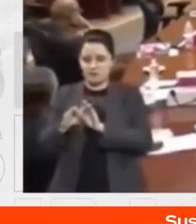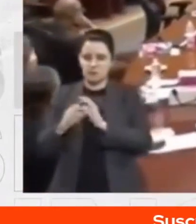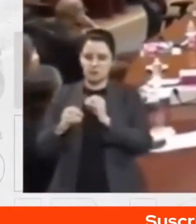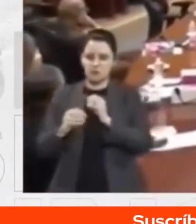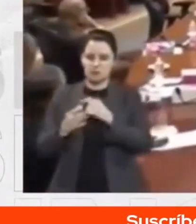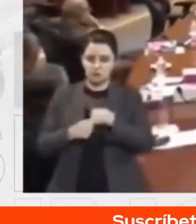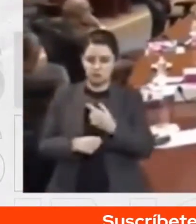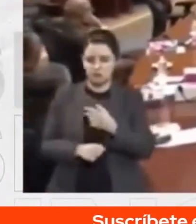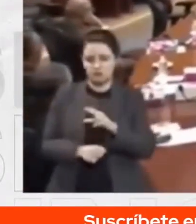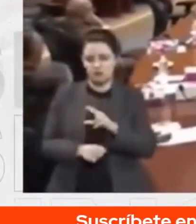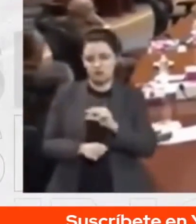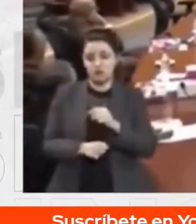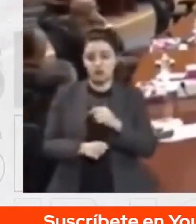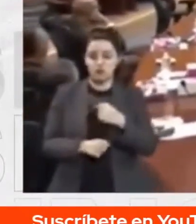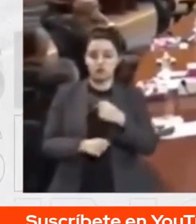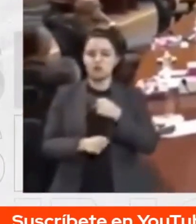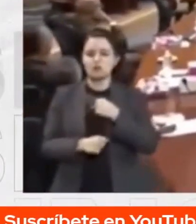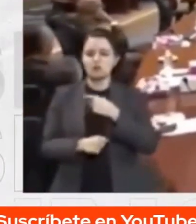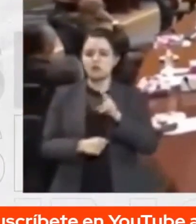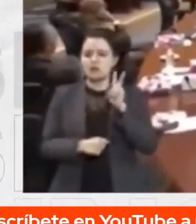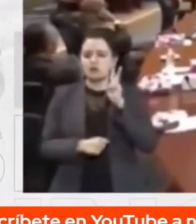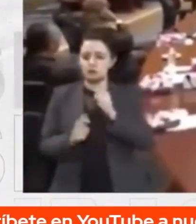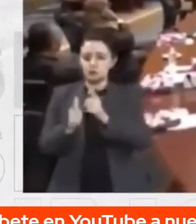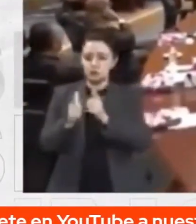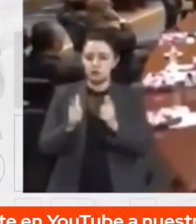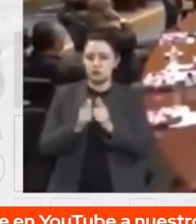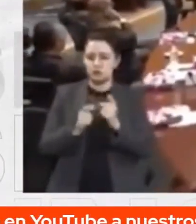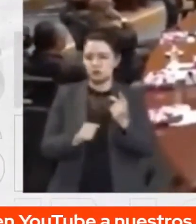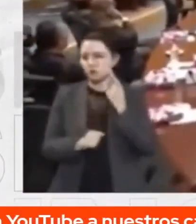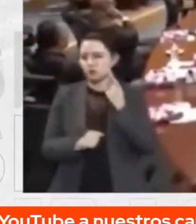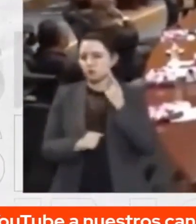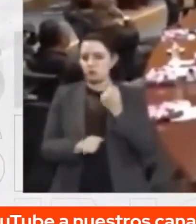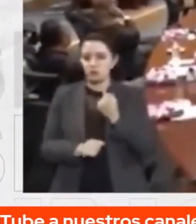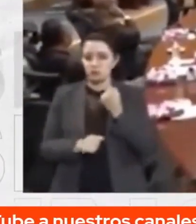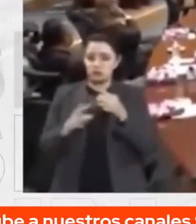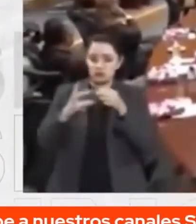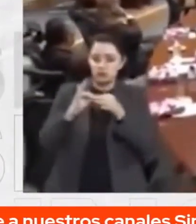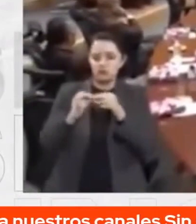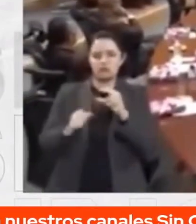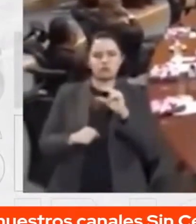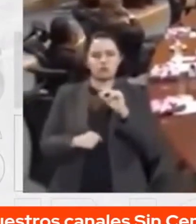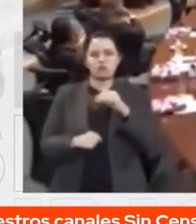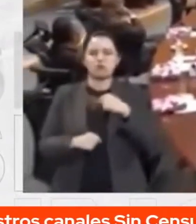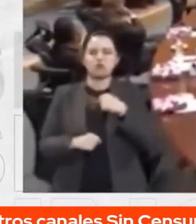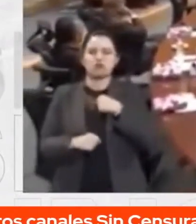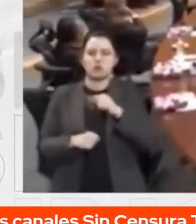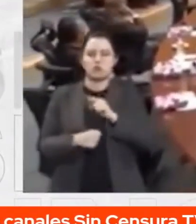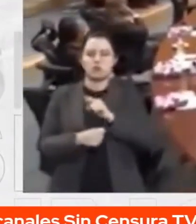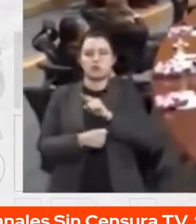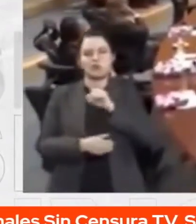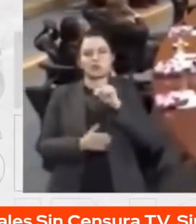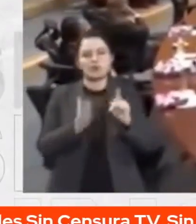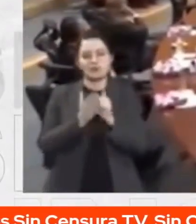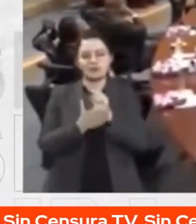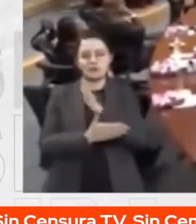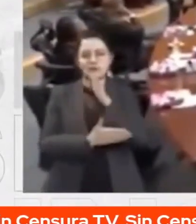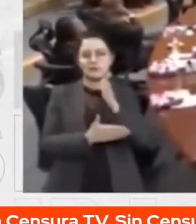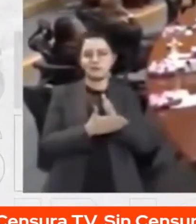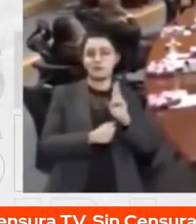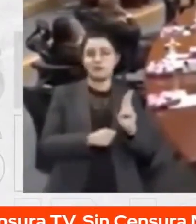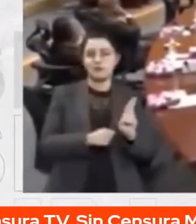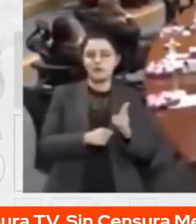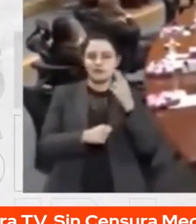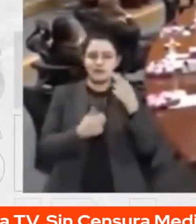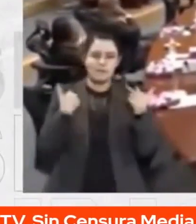militaré en partido alguno regreso a la universidad pública a la docencia a la